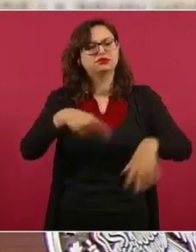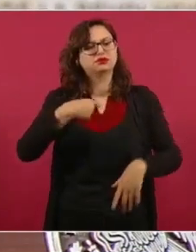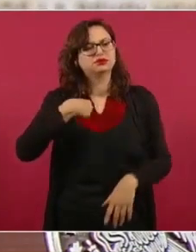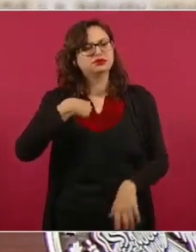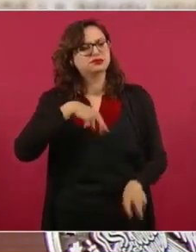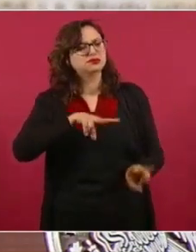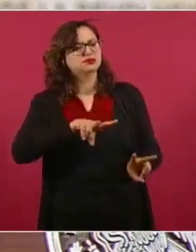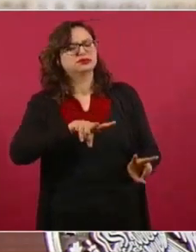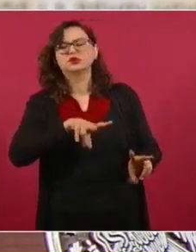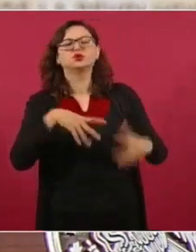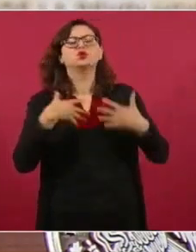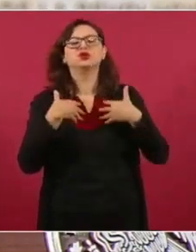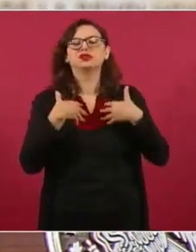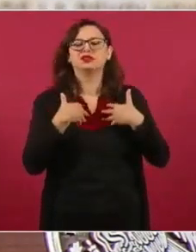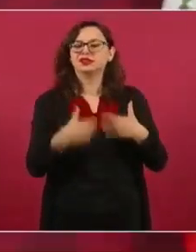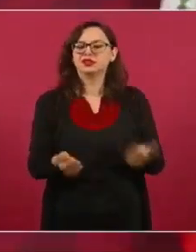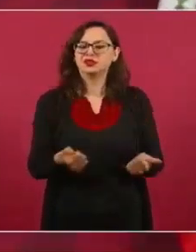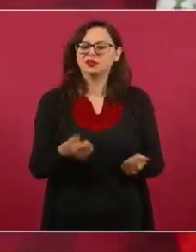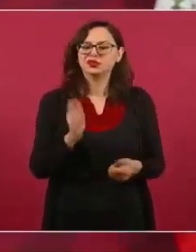¿Qué es eso de